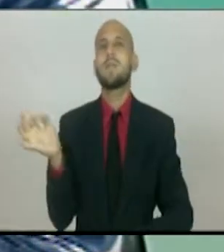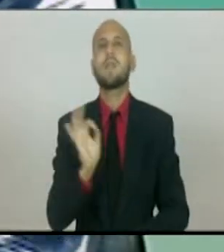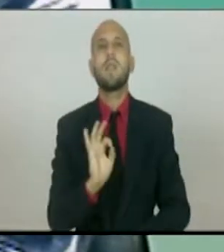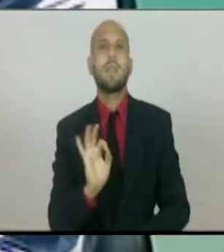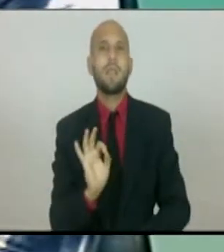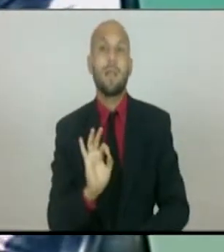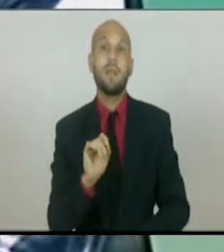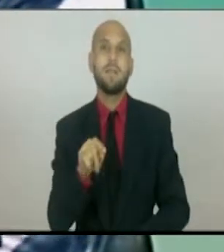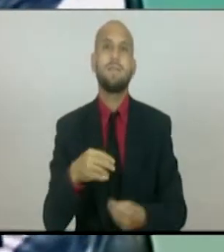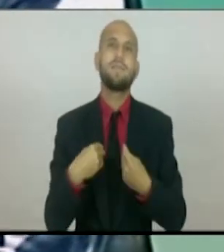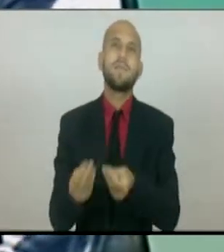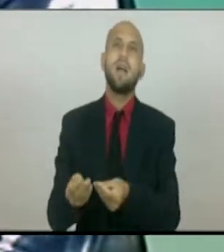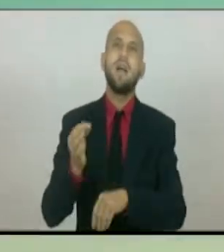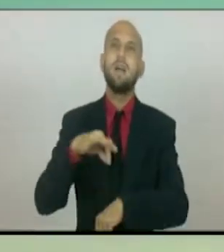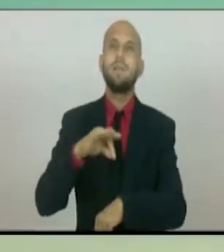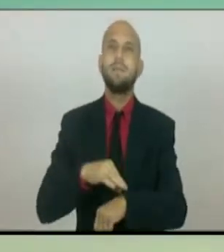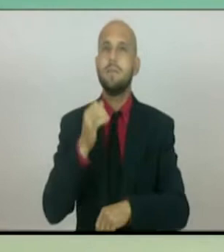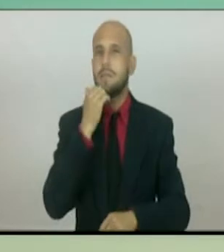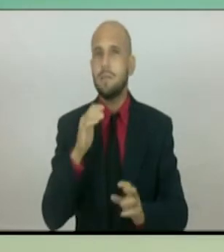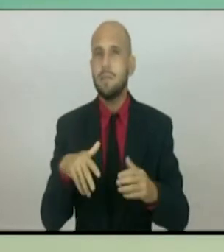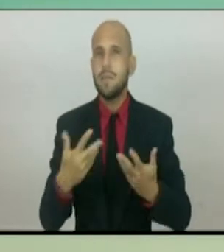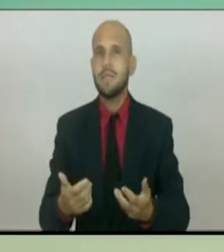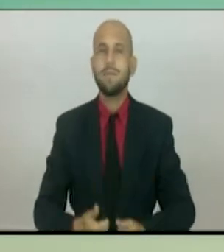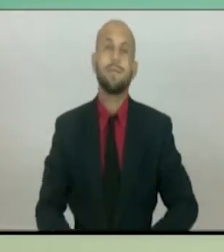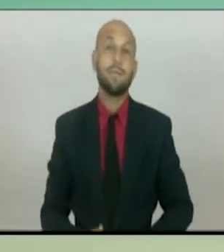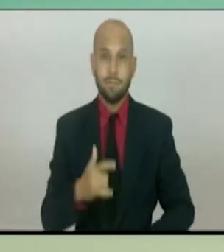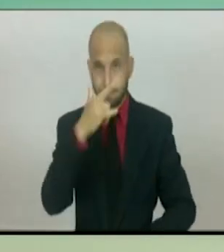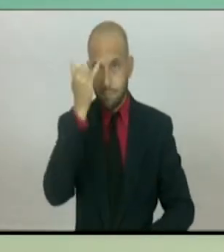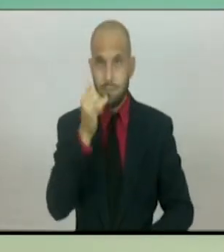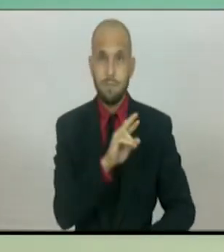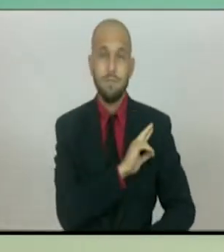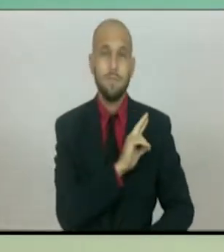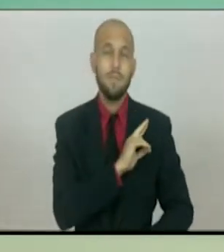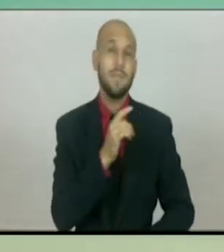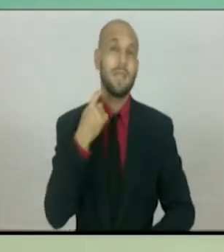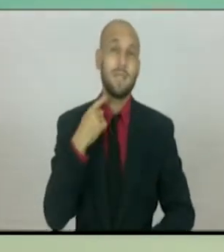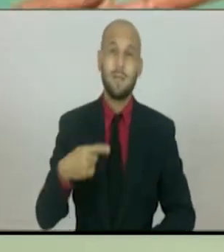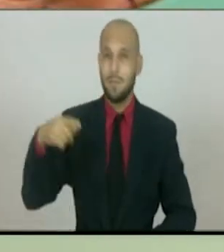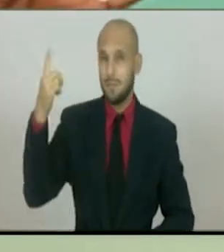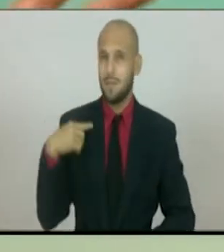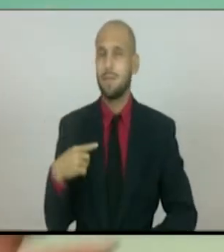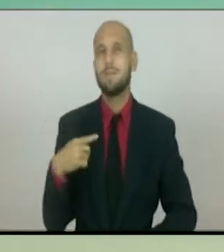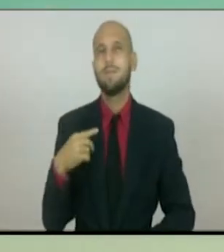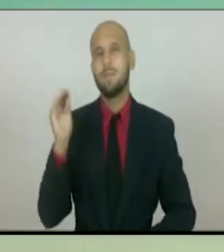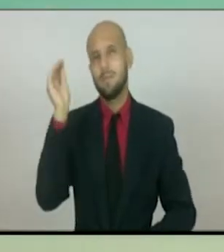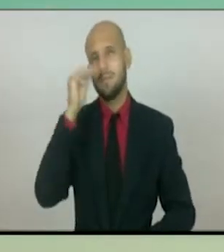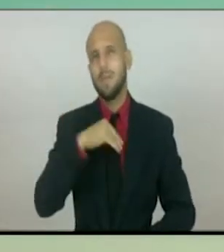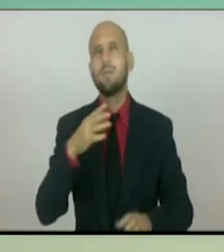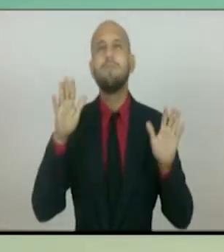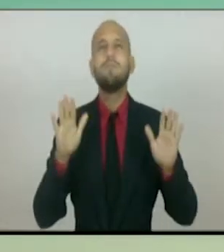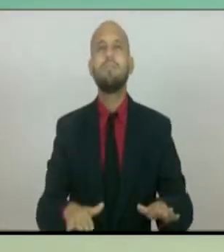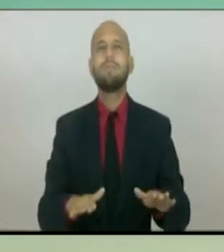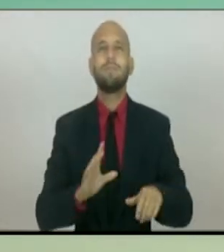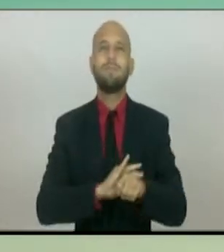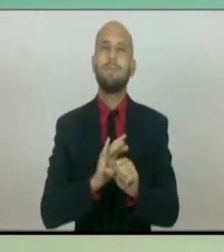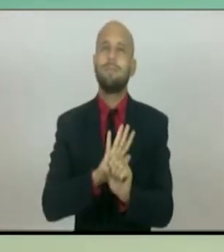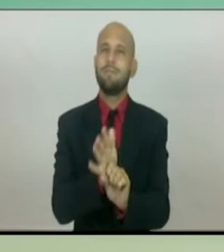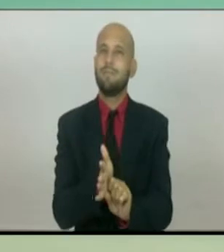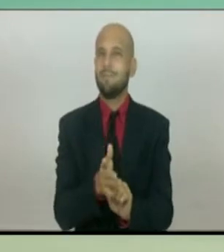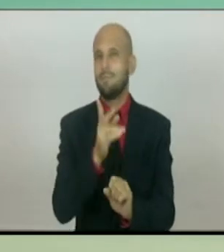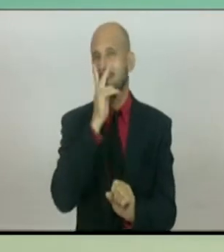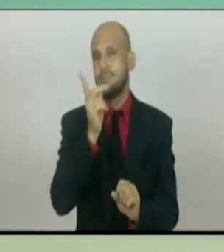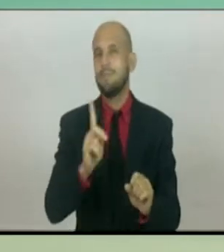alguna manera en su trabajo. Sí, como no, nosotros el año 2020, te explicaba que sucedió en todo el país debido a la pandemia,